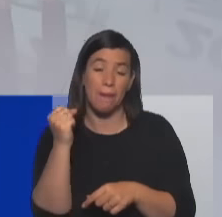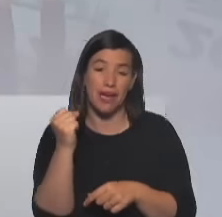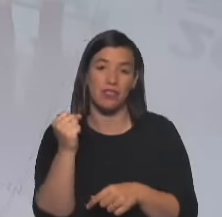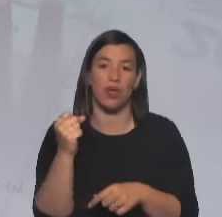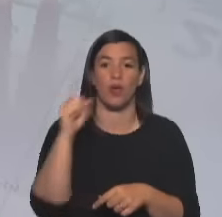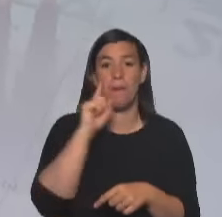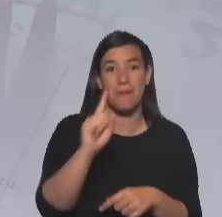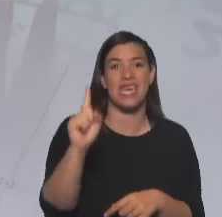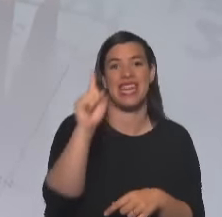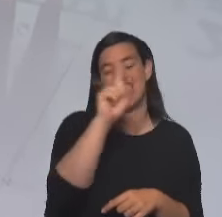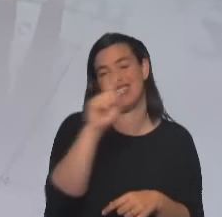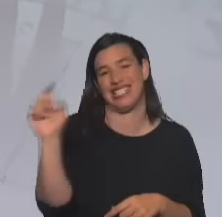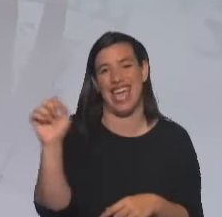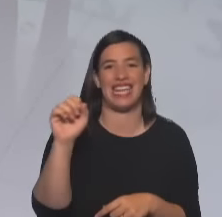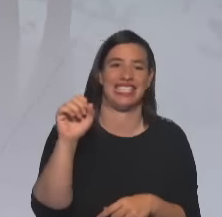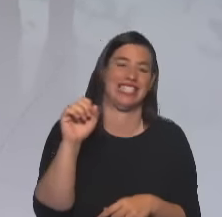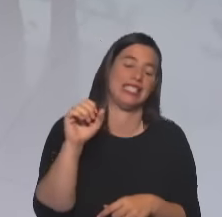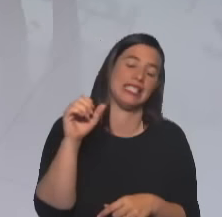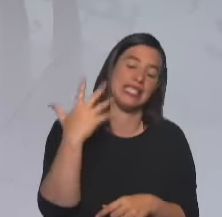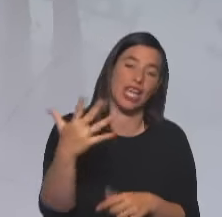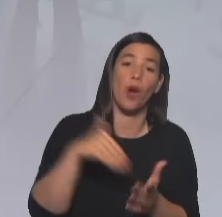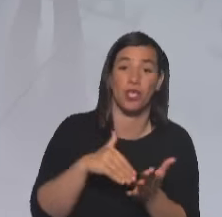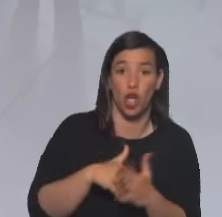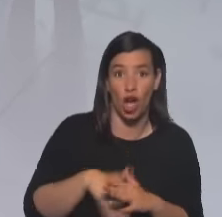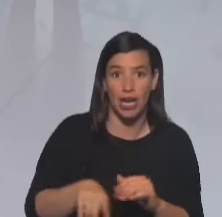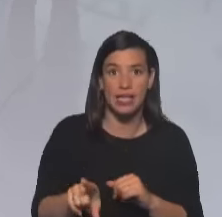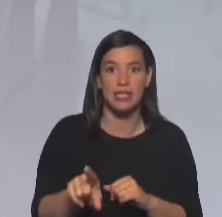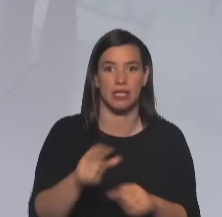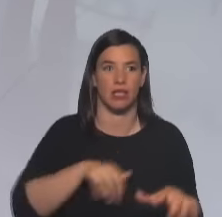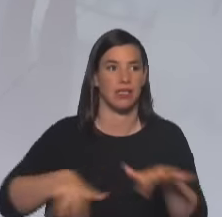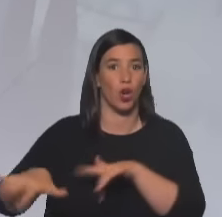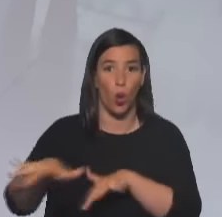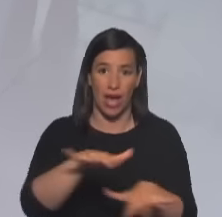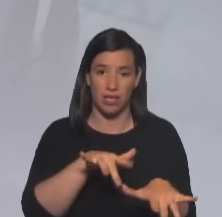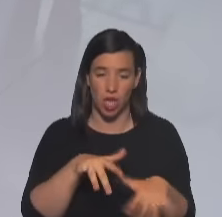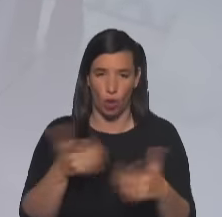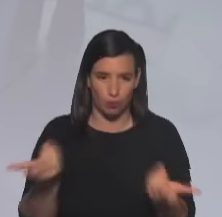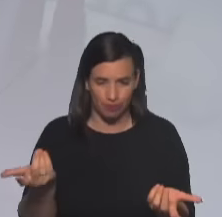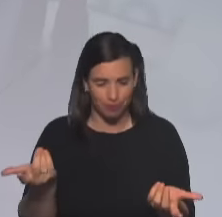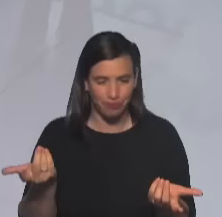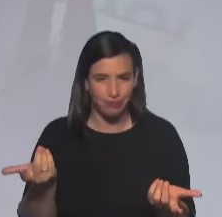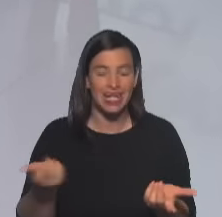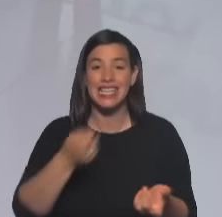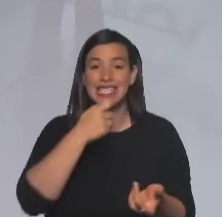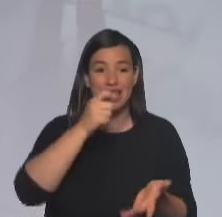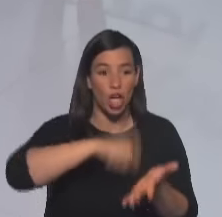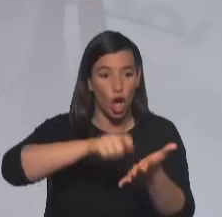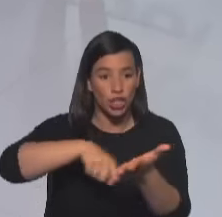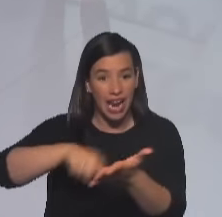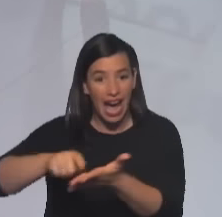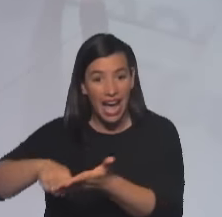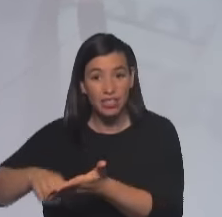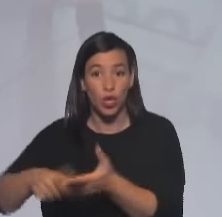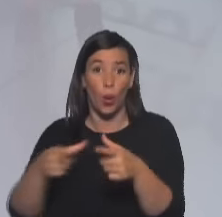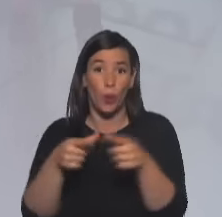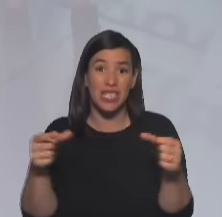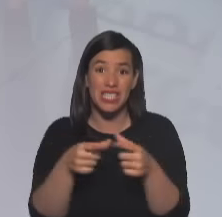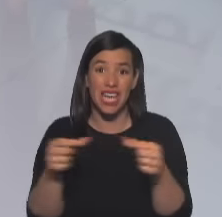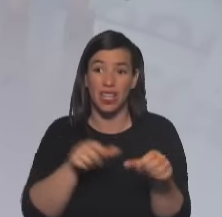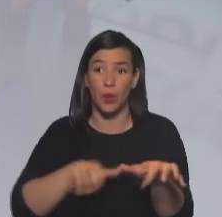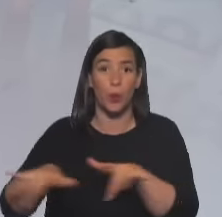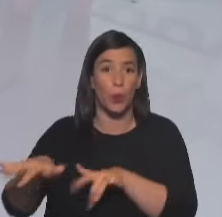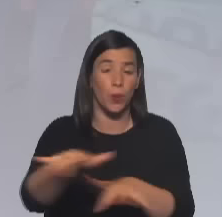1.105 millones de billetes en circulación. Aún cumpliendo los contratos, la cantidad de billetes que iba a circular en la economía iba a